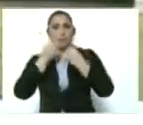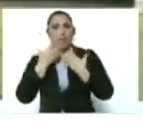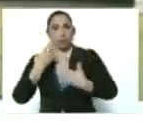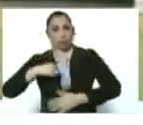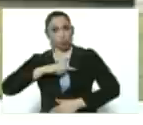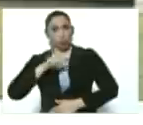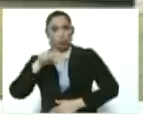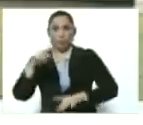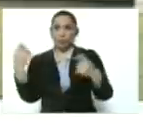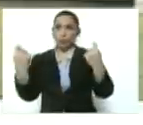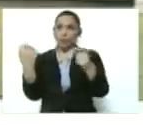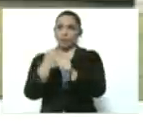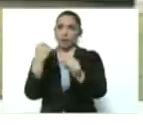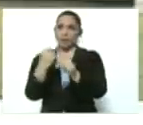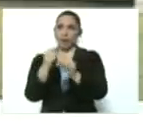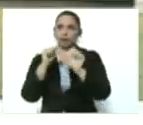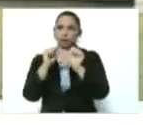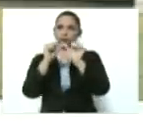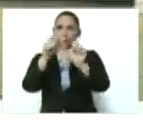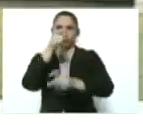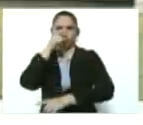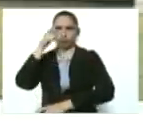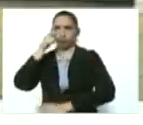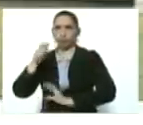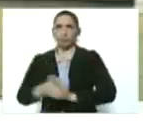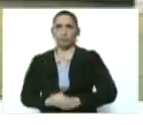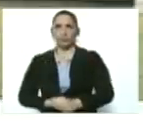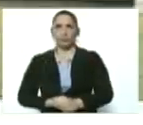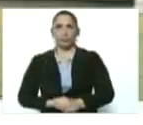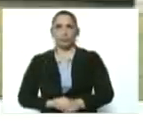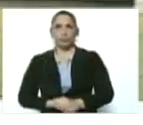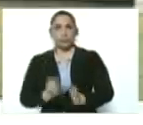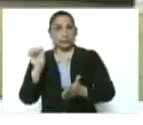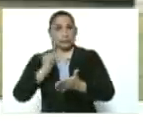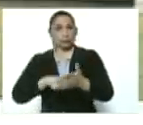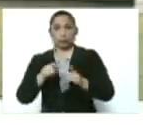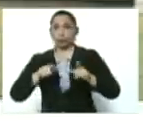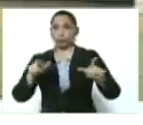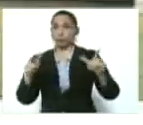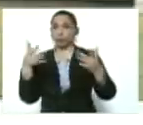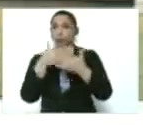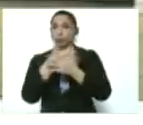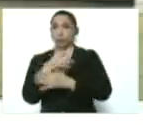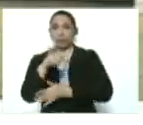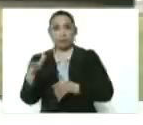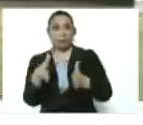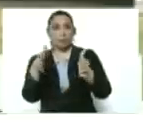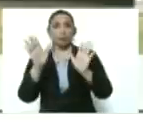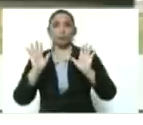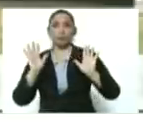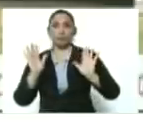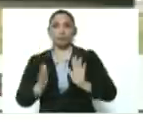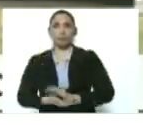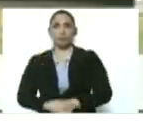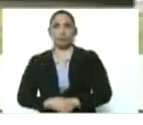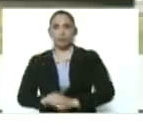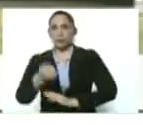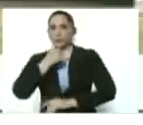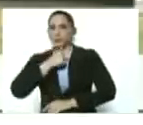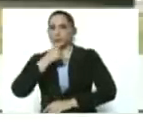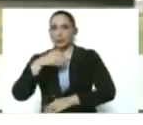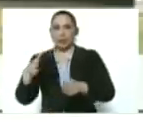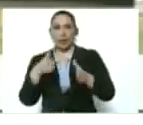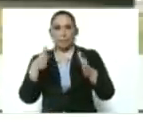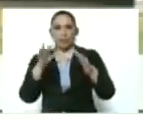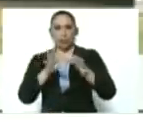estamos pues en jornada de trabajo permanente sin lugar a dudas este es el camino perseverar en el camino